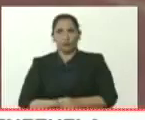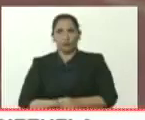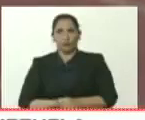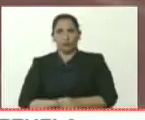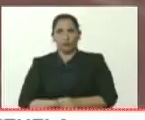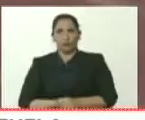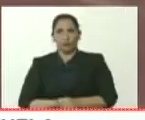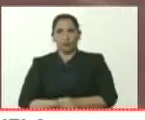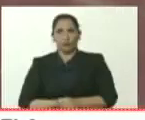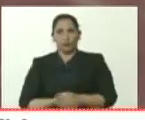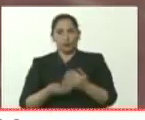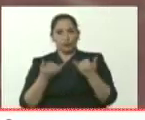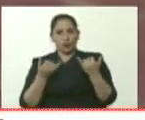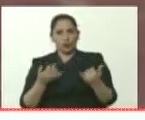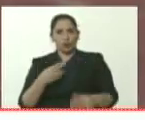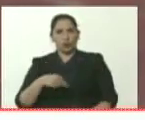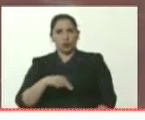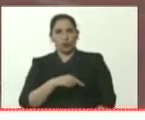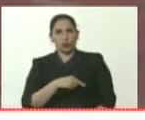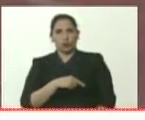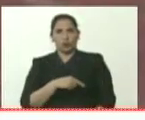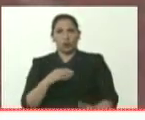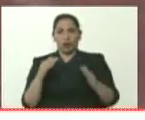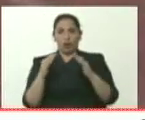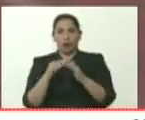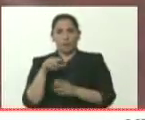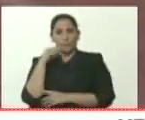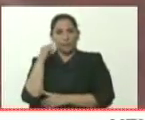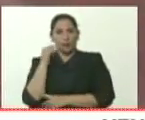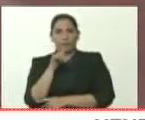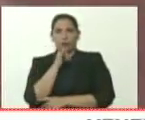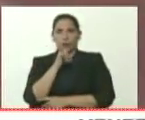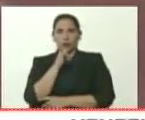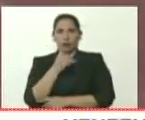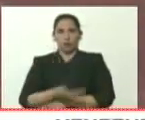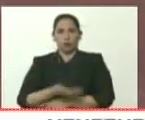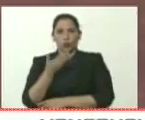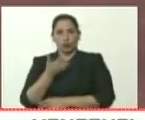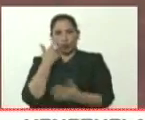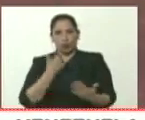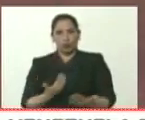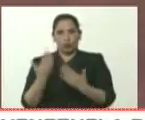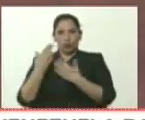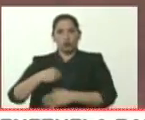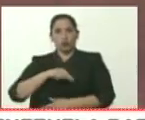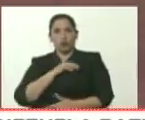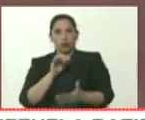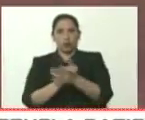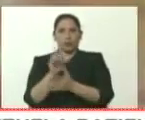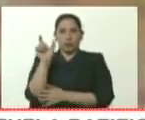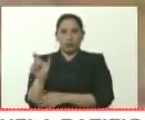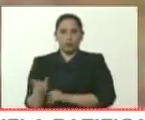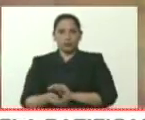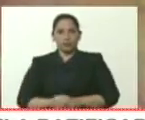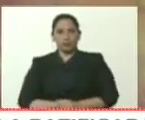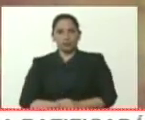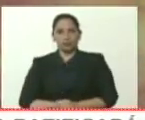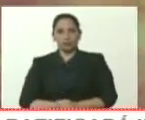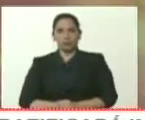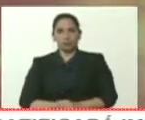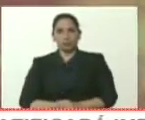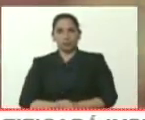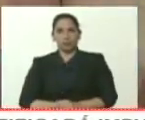Amigos televidentes, de inmediato nos trasladamos a Casa Amarilla, donde se genera información de interés nacional. Allí se encuentra nuestra compañera Kendy Villarroel.